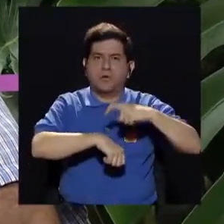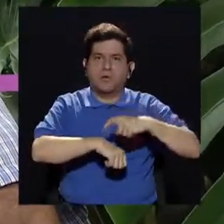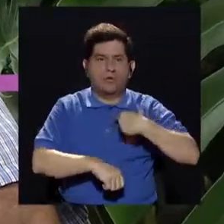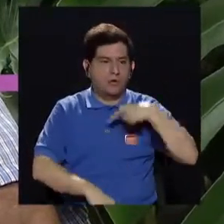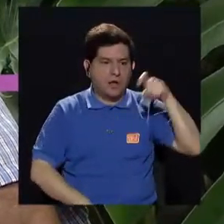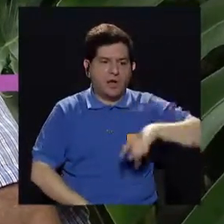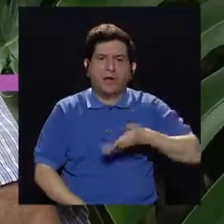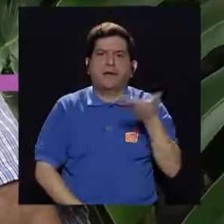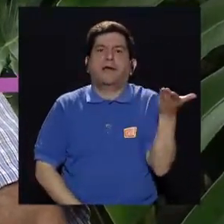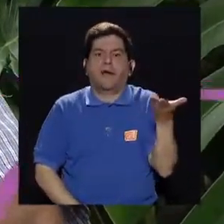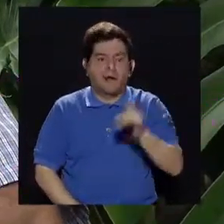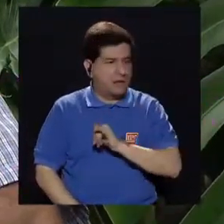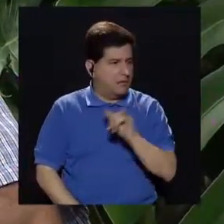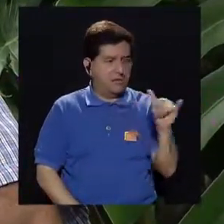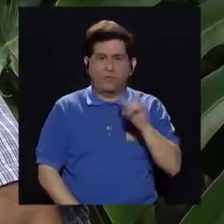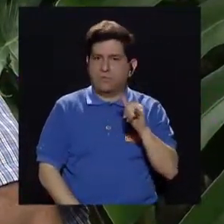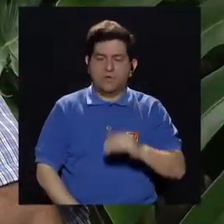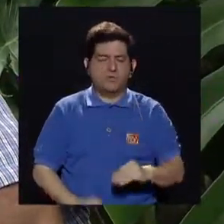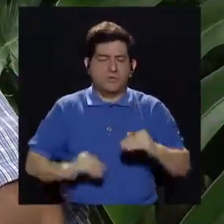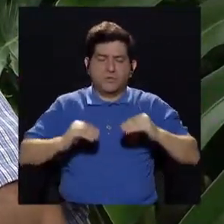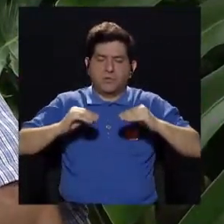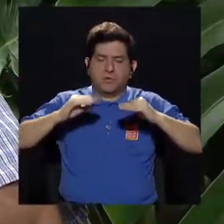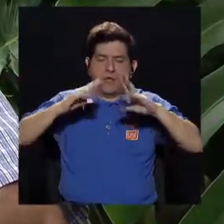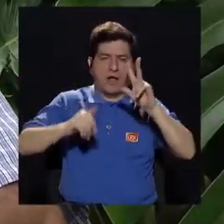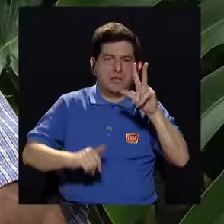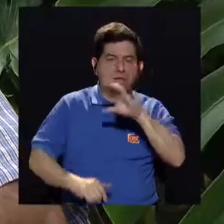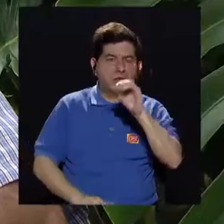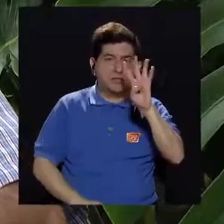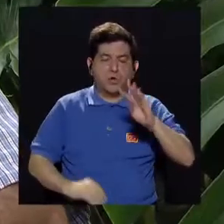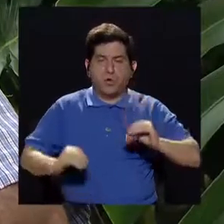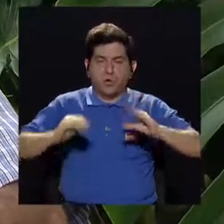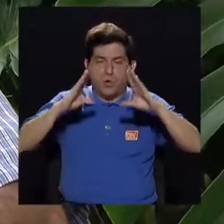¿Qué necesito? ¿Verdad? No es lo mismo levantarse a las